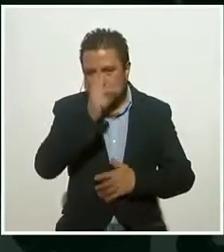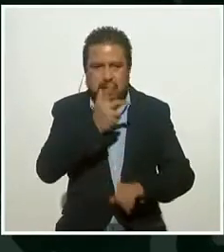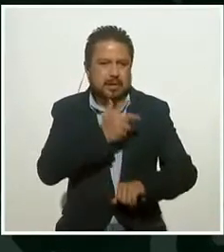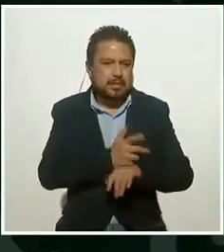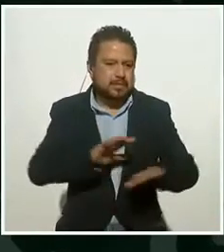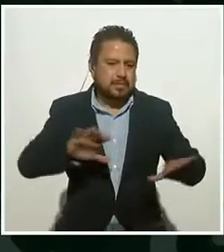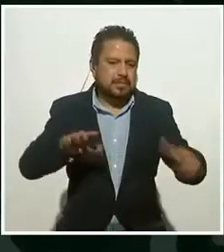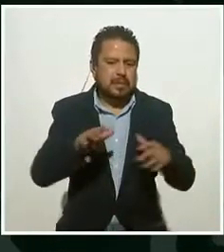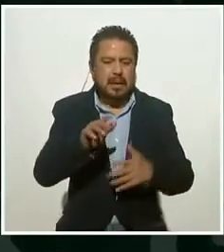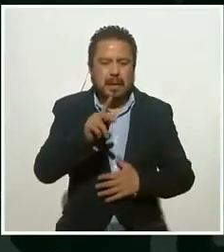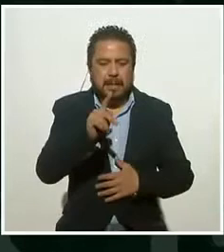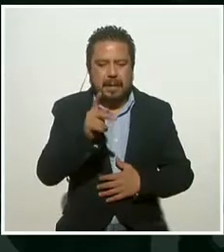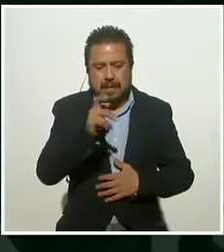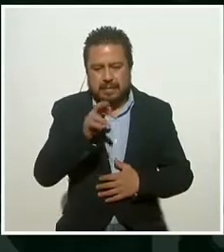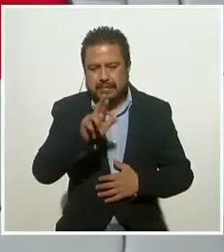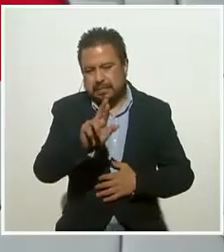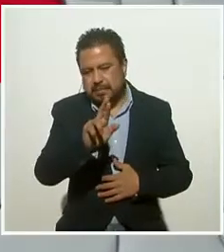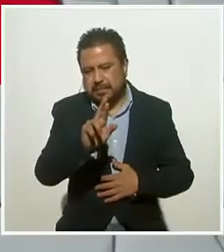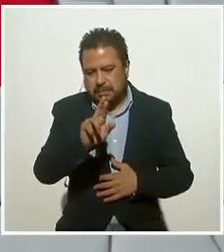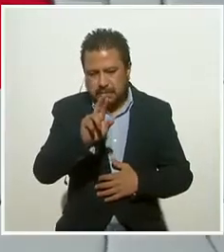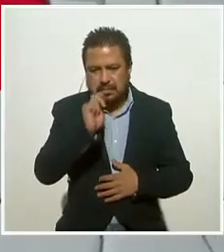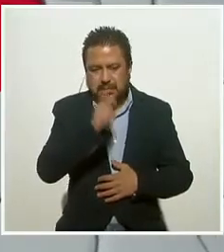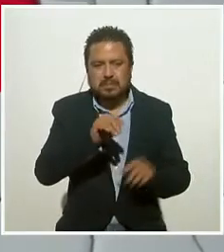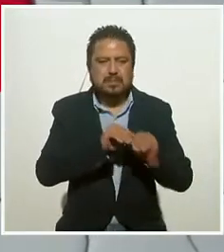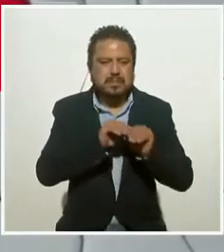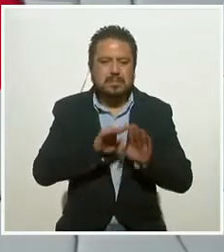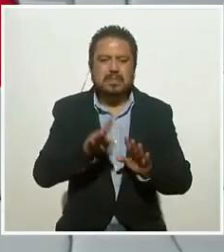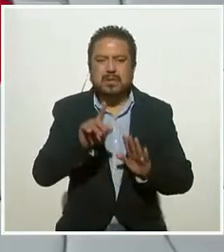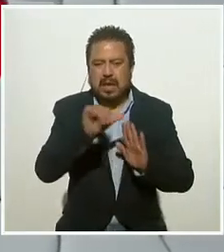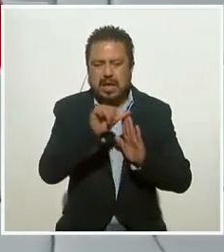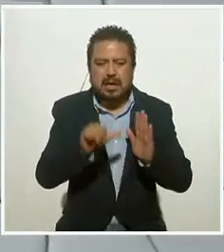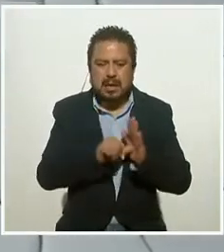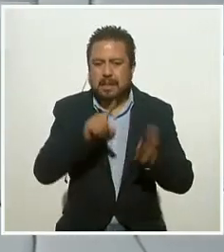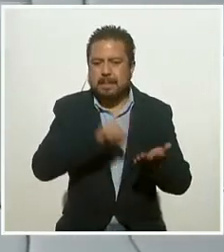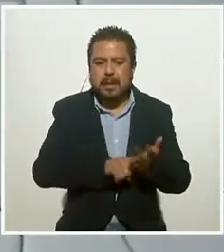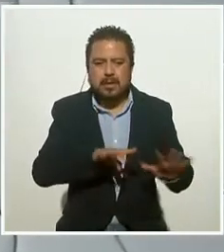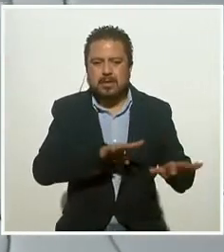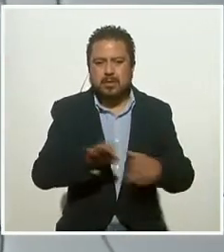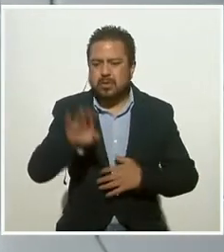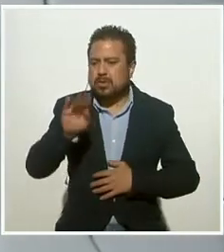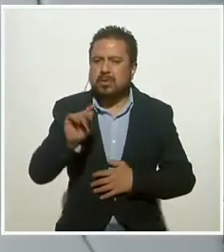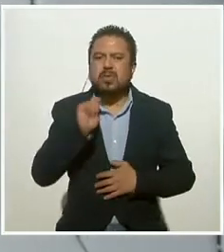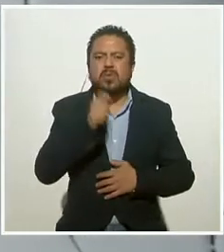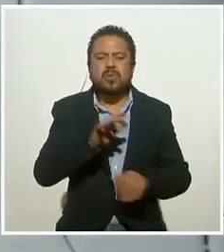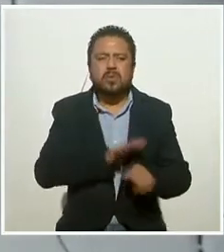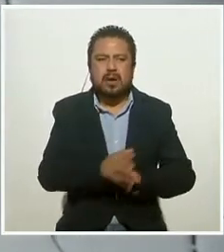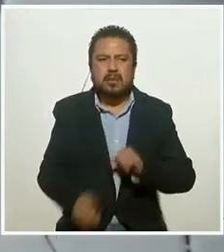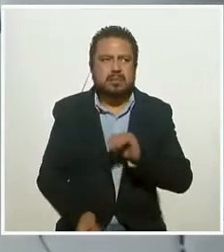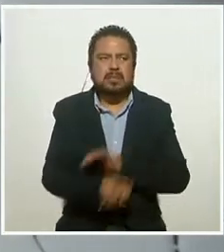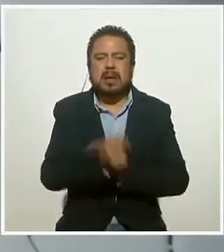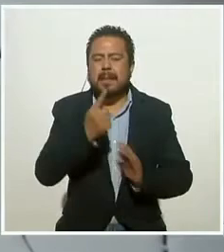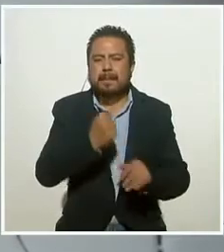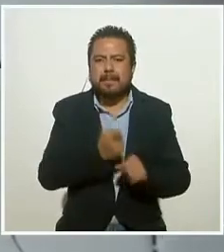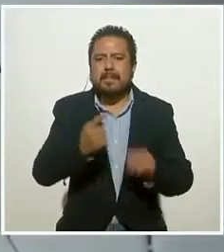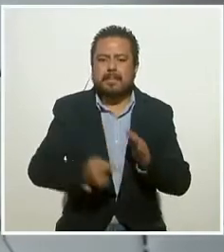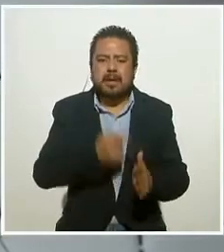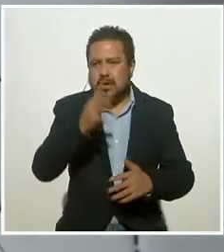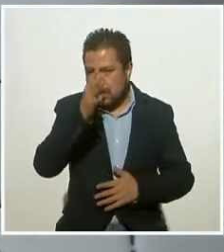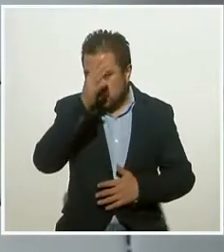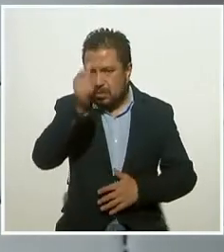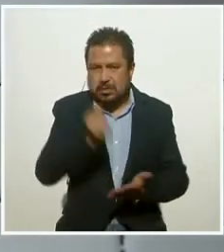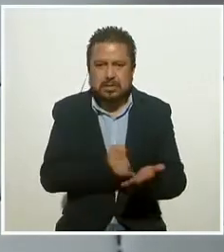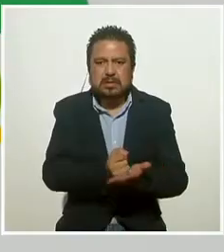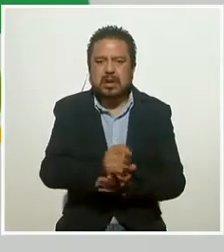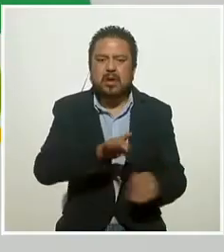americanos Peter Salovey y John Mayer, quienes publicaron un artículo en 1990 en el que apareció por primera vez el término que